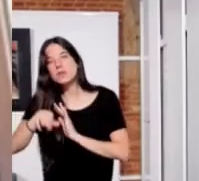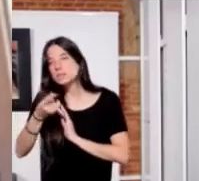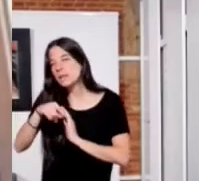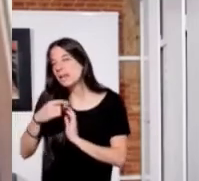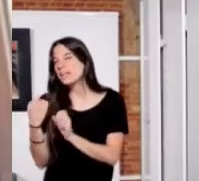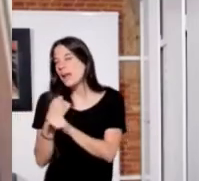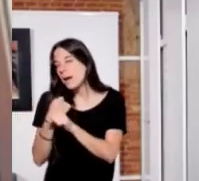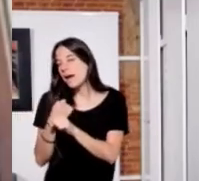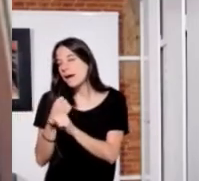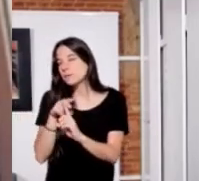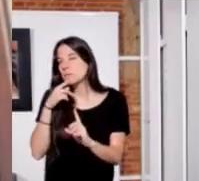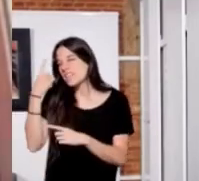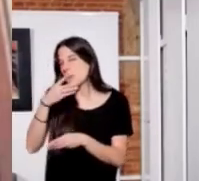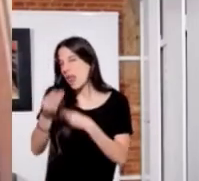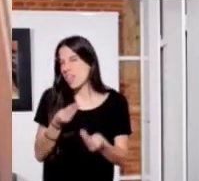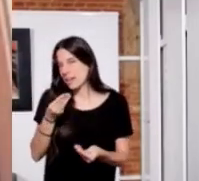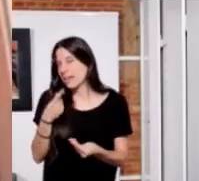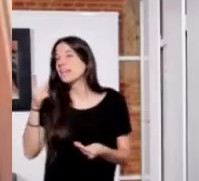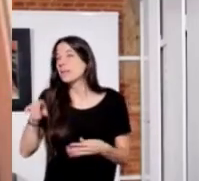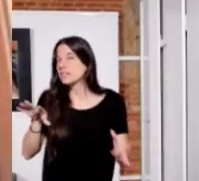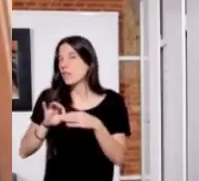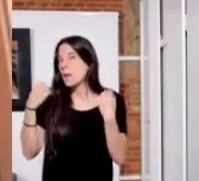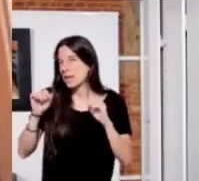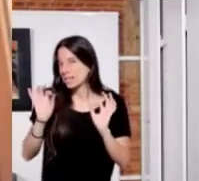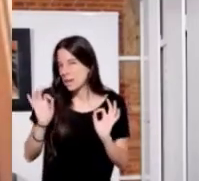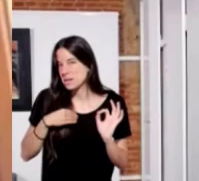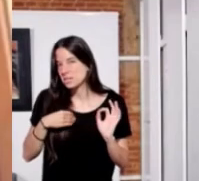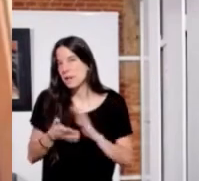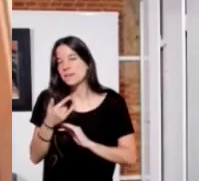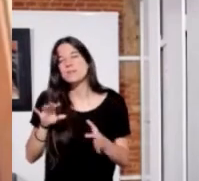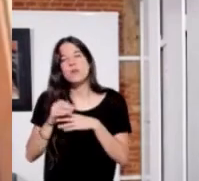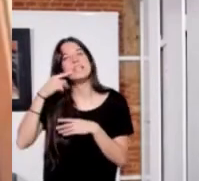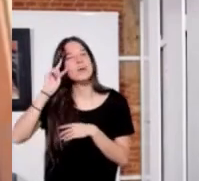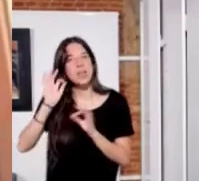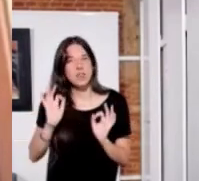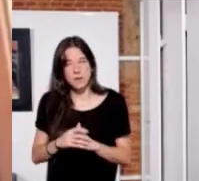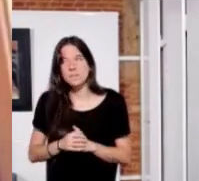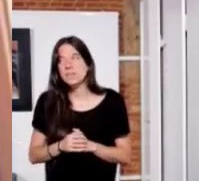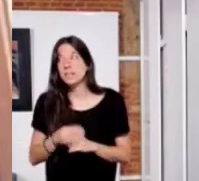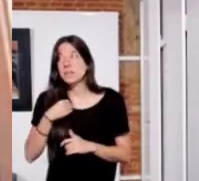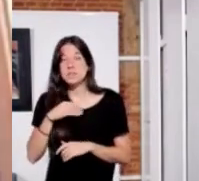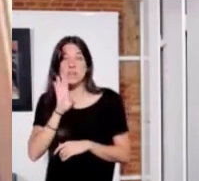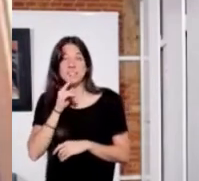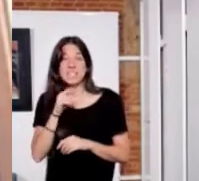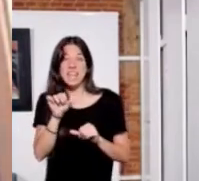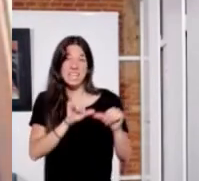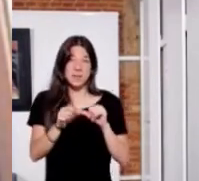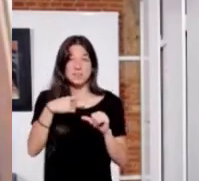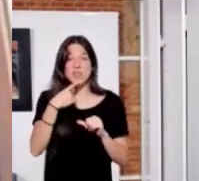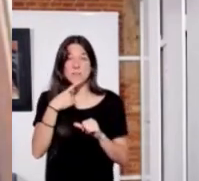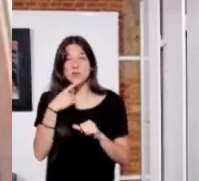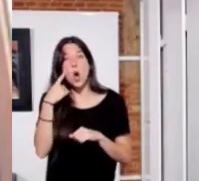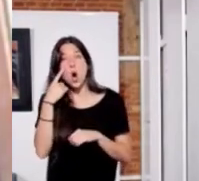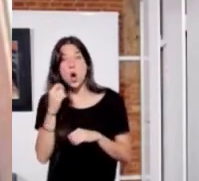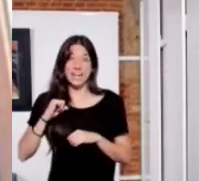saber hacer que tiene que ver con la práctica, con la experiencia. Esto que se llama en clínica ojo clínico, pues nosotros en el mundo